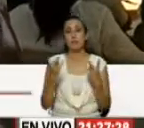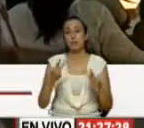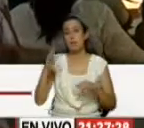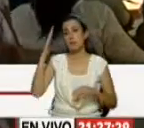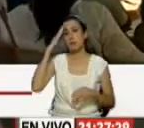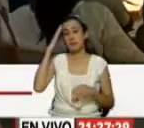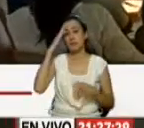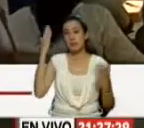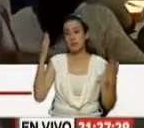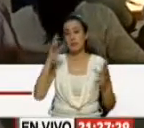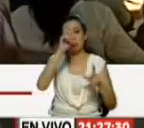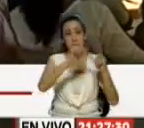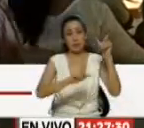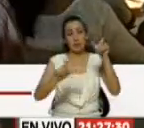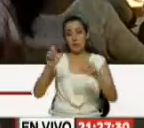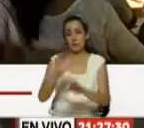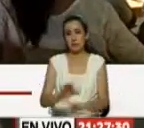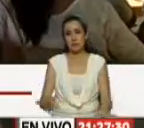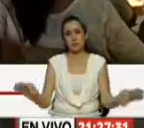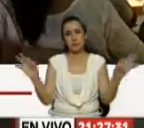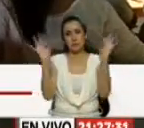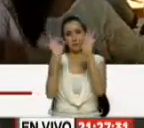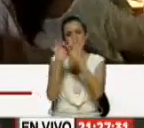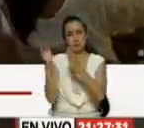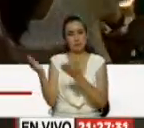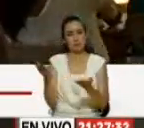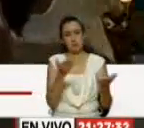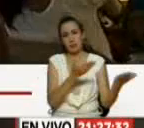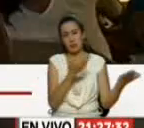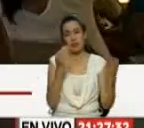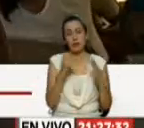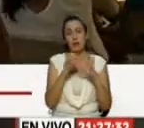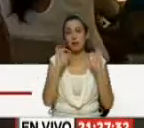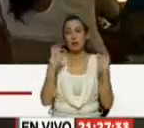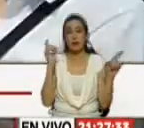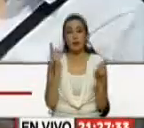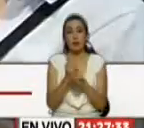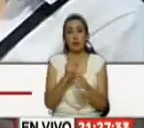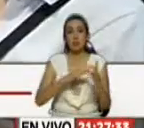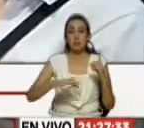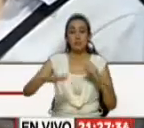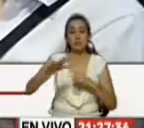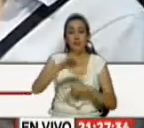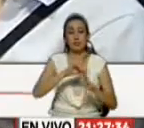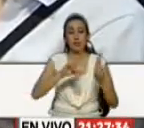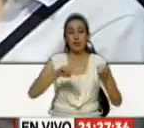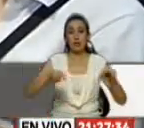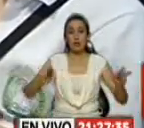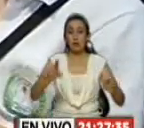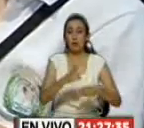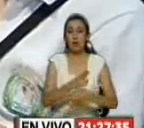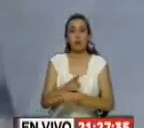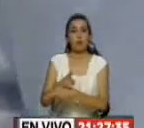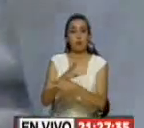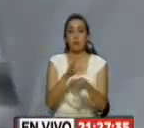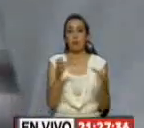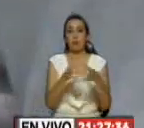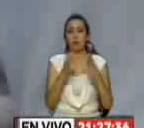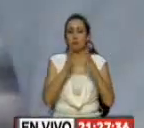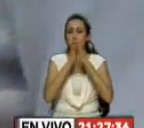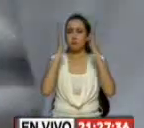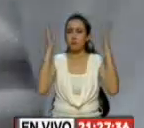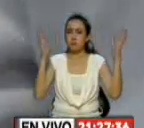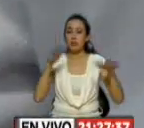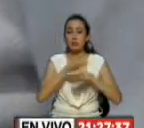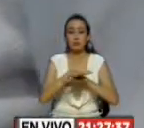seres humanos somos la principal causa para que se derrumbe nuestro planeta. Los aprendices oriundos de la provincia